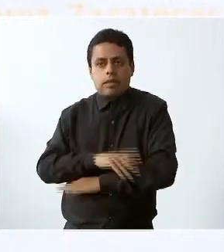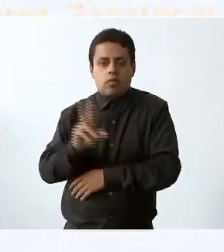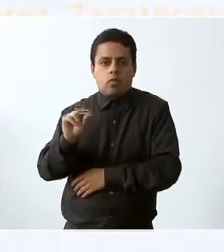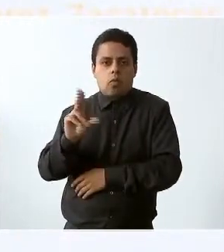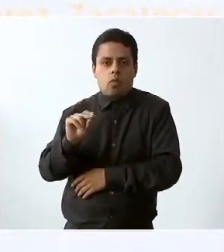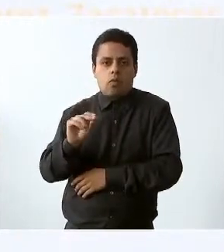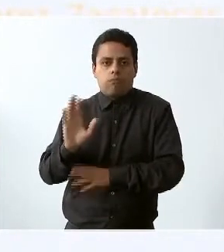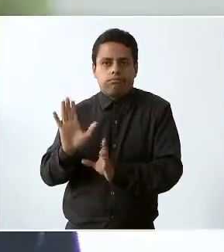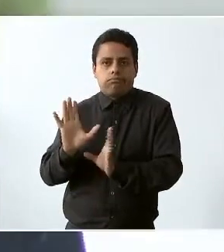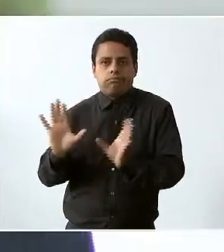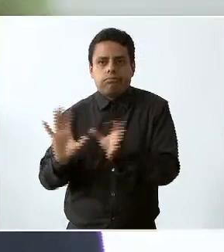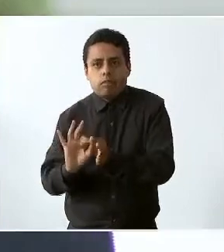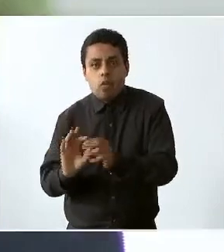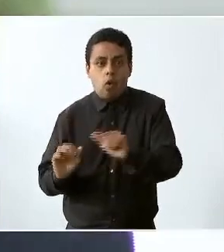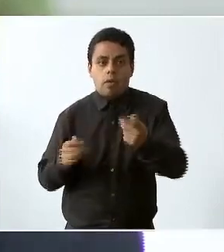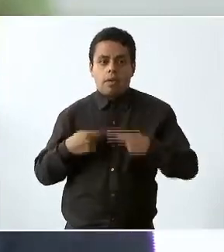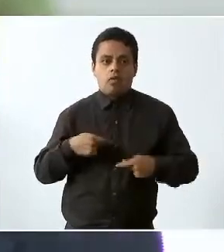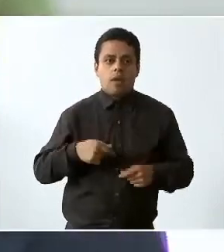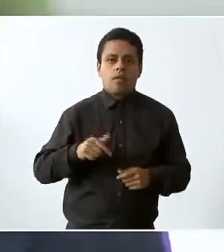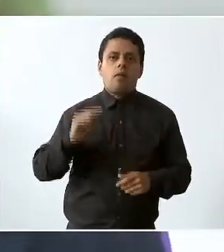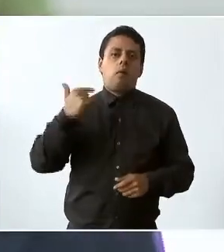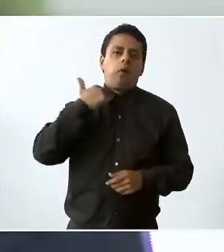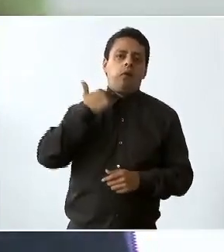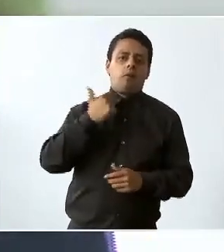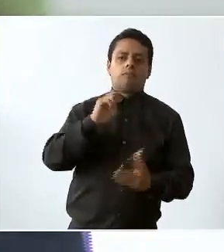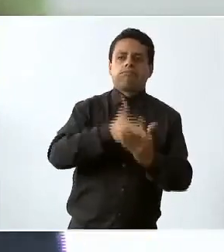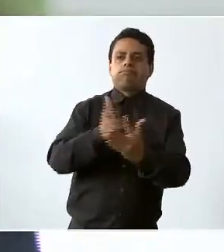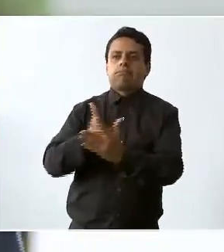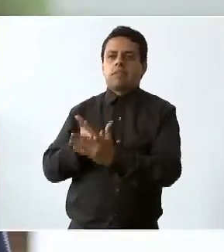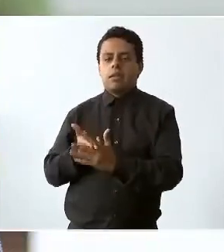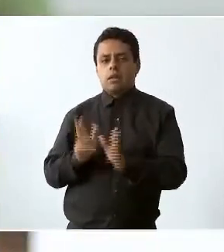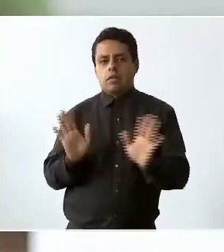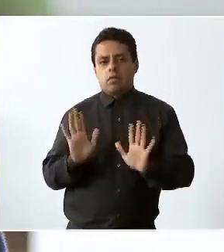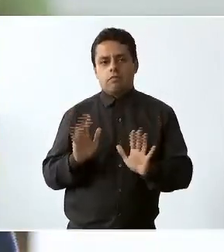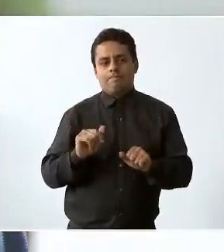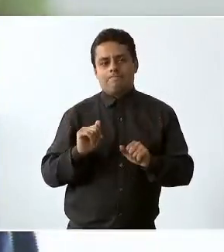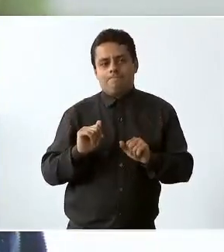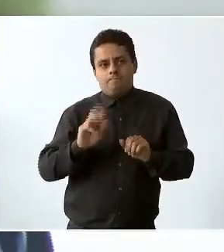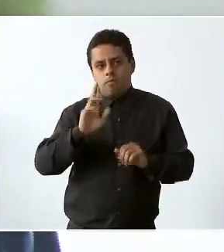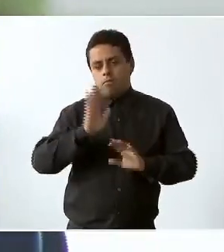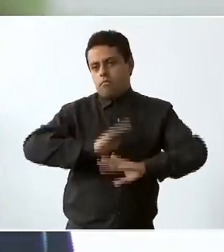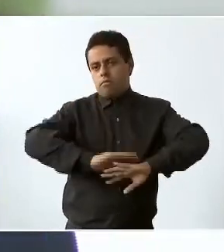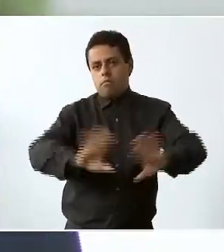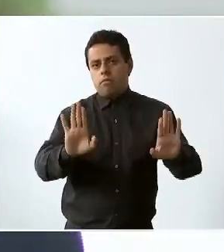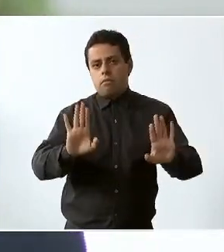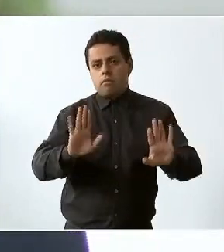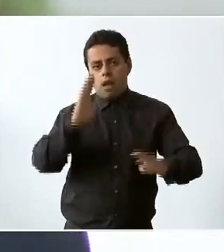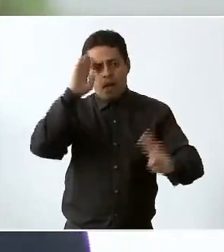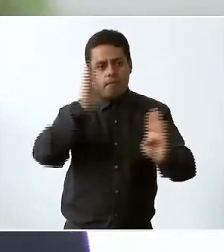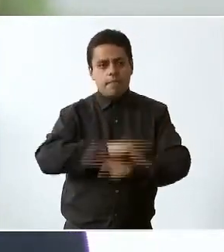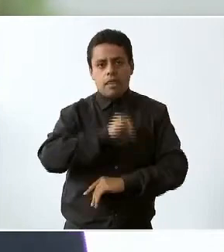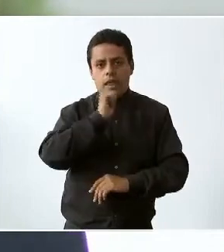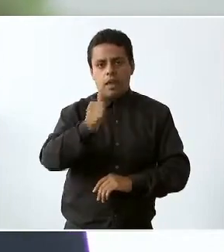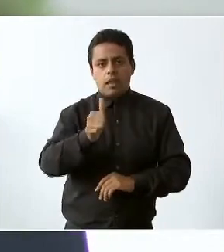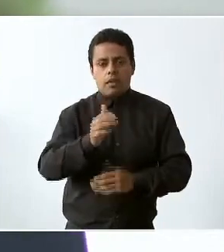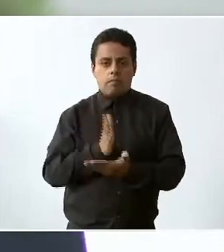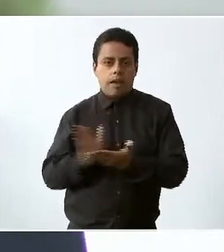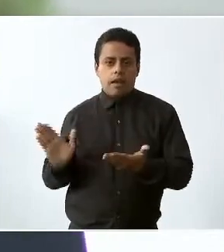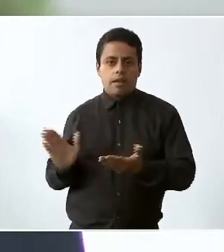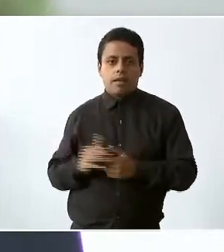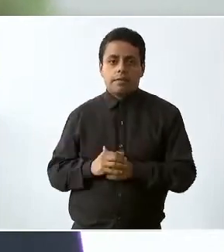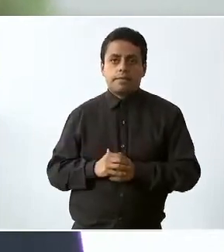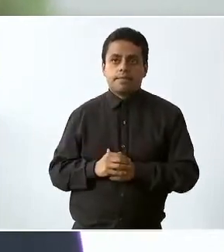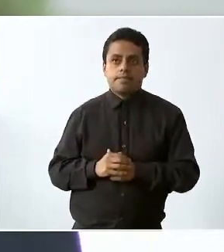ni con los asesinos de su primer jefe, Venustiano Carranza, que